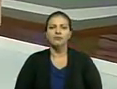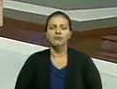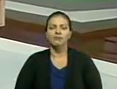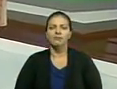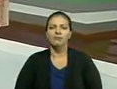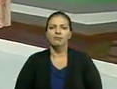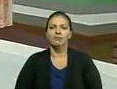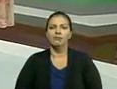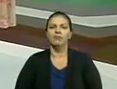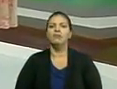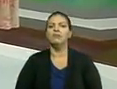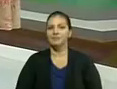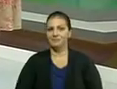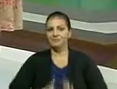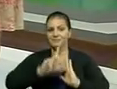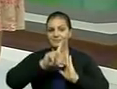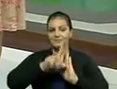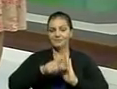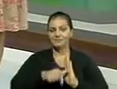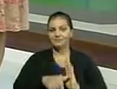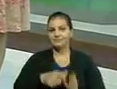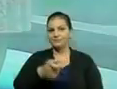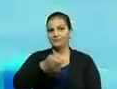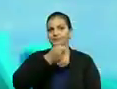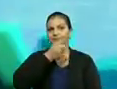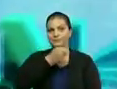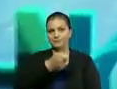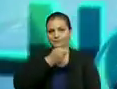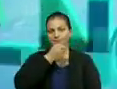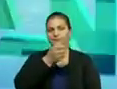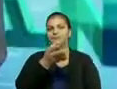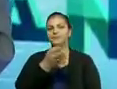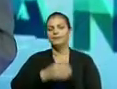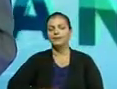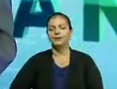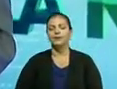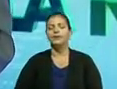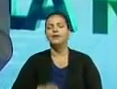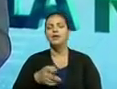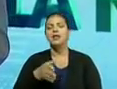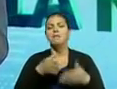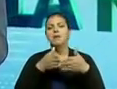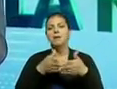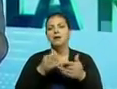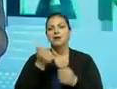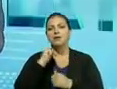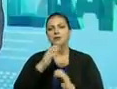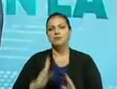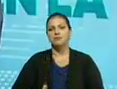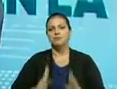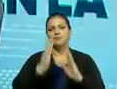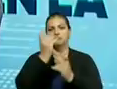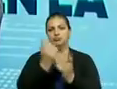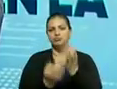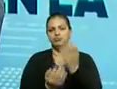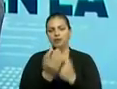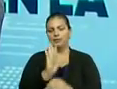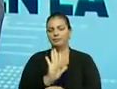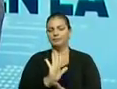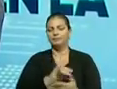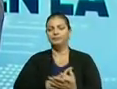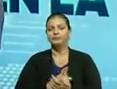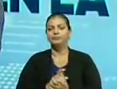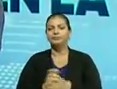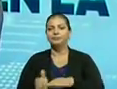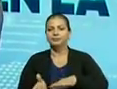Más adelante estaremos en vivo y en directo desde ese sitio en el que se registró el flagelo. Mientras tanto, les informamos que un bus de